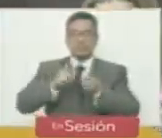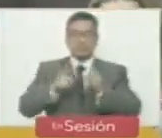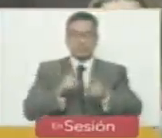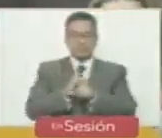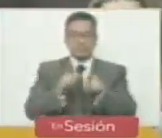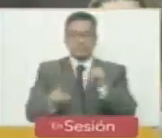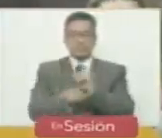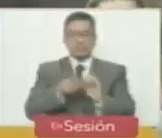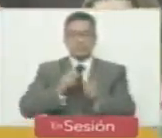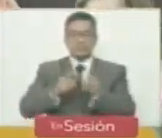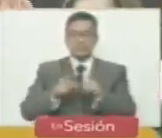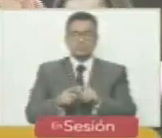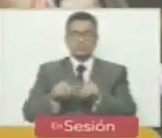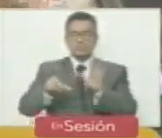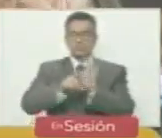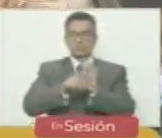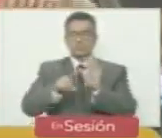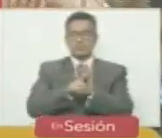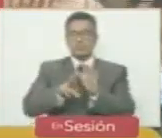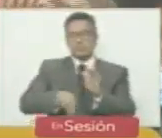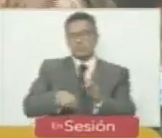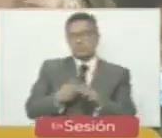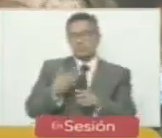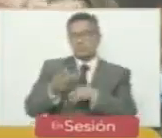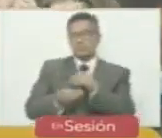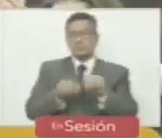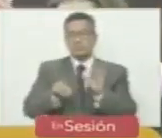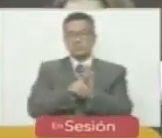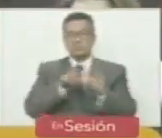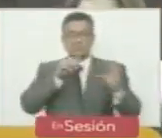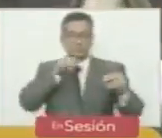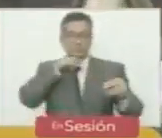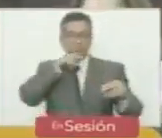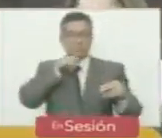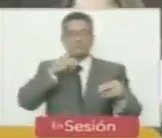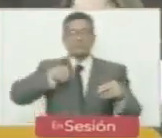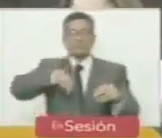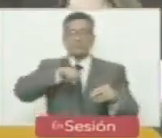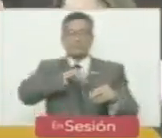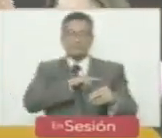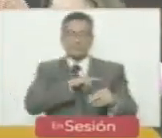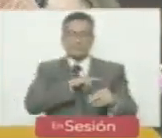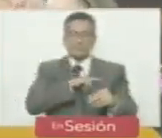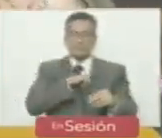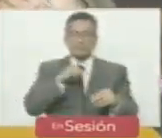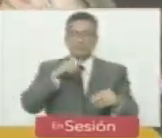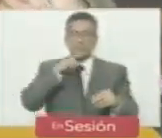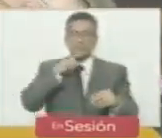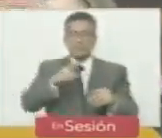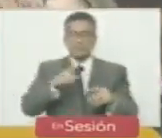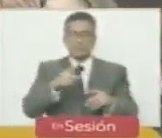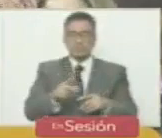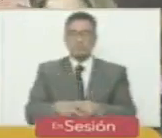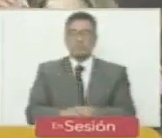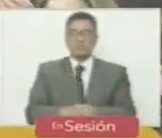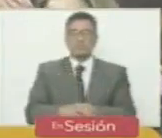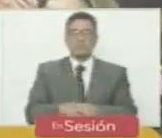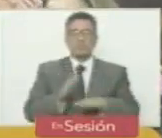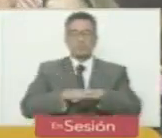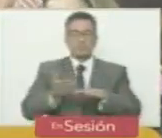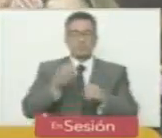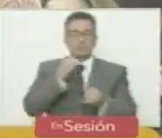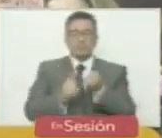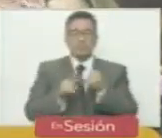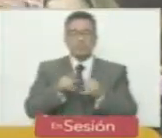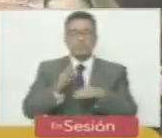una serie de leyes para poder llevarlo al lenguaje que debemos identificar. Pero para